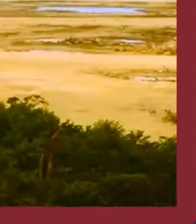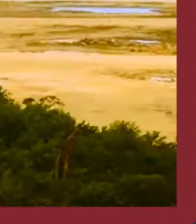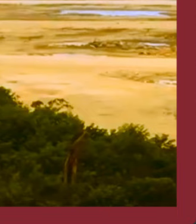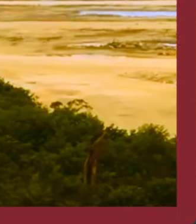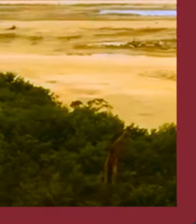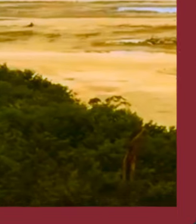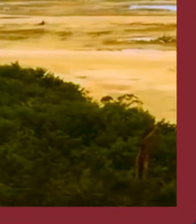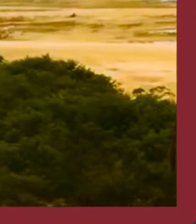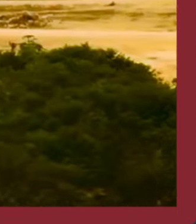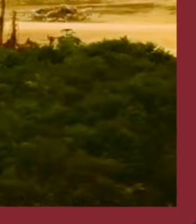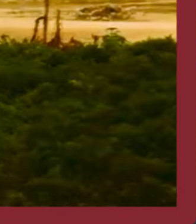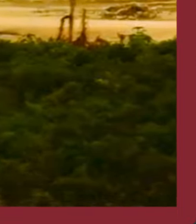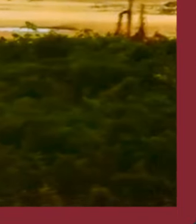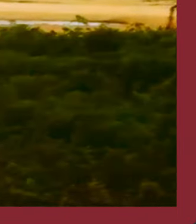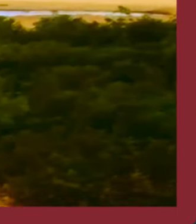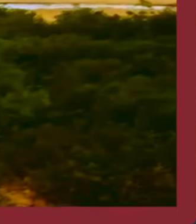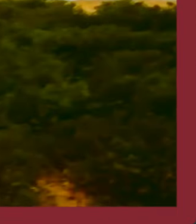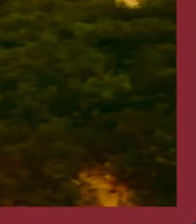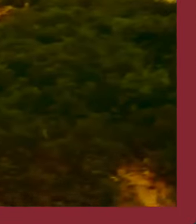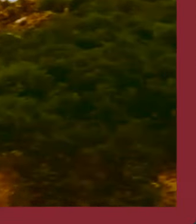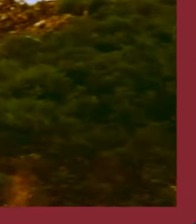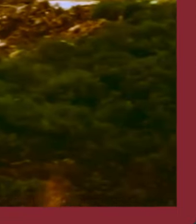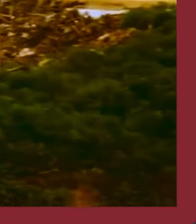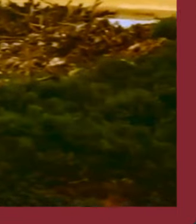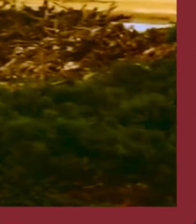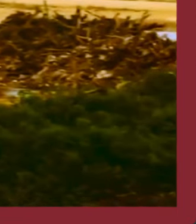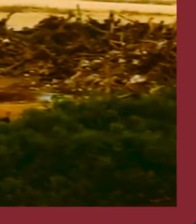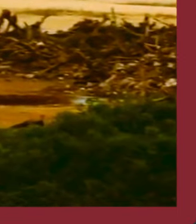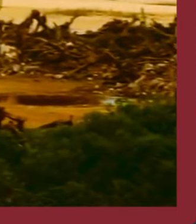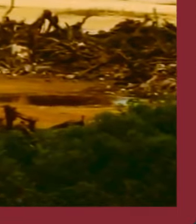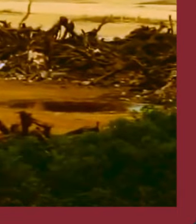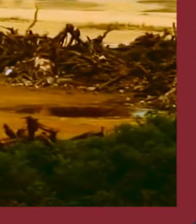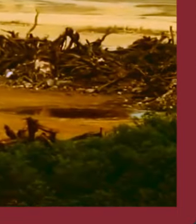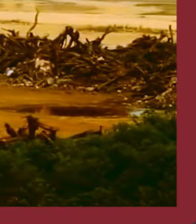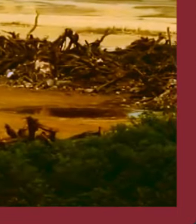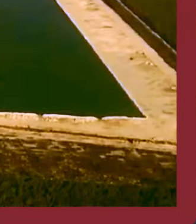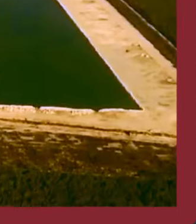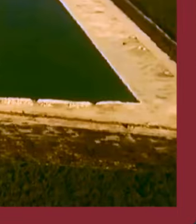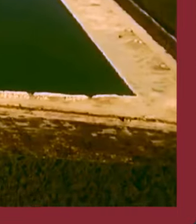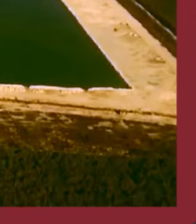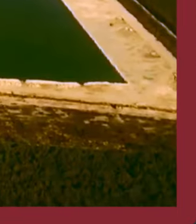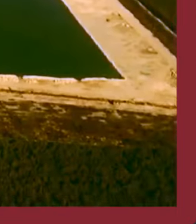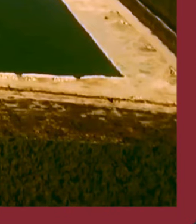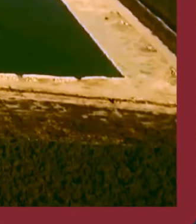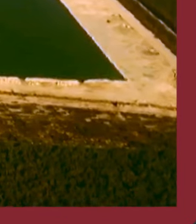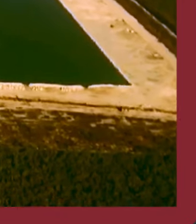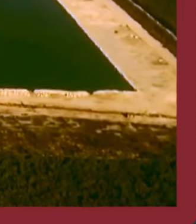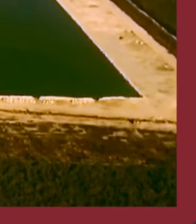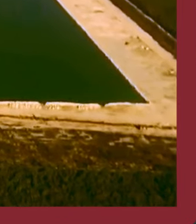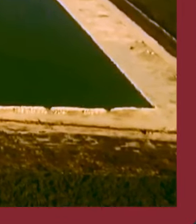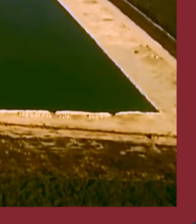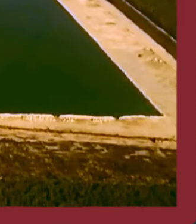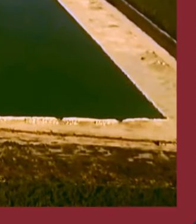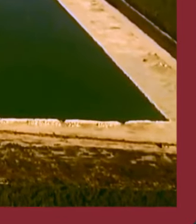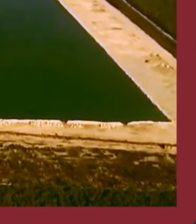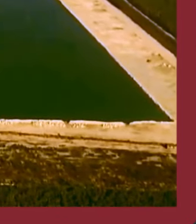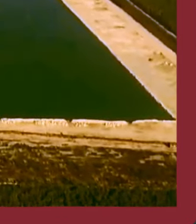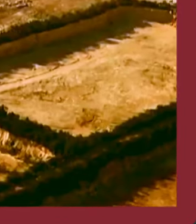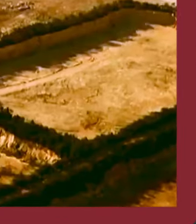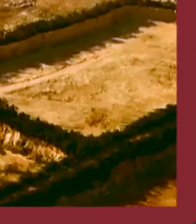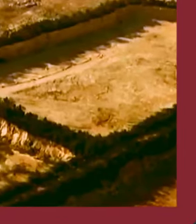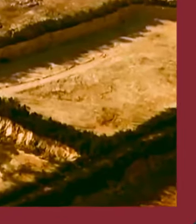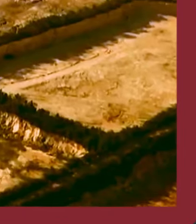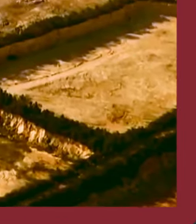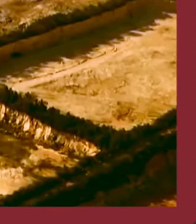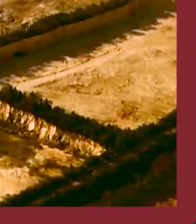una administración portuaria en el terreno. En enero de 2019, la empresa estadounidense presentó una demanda de